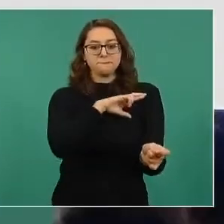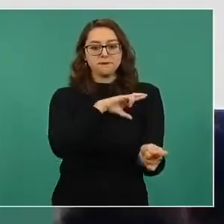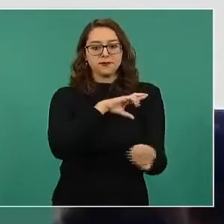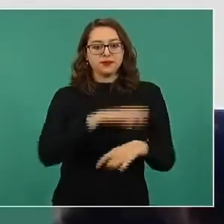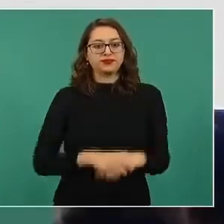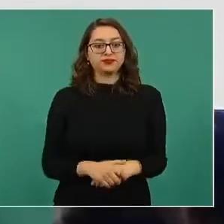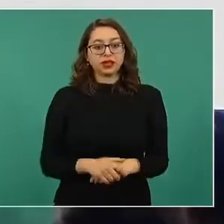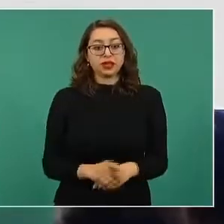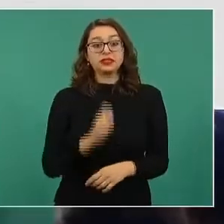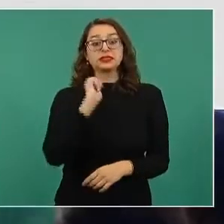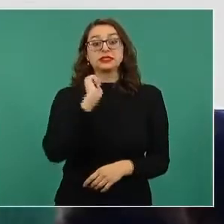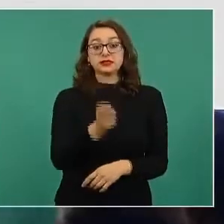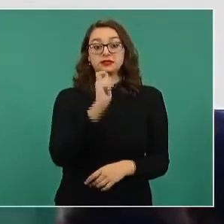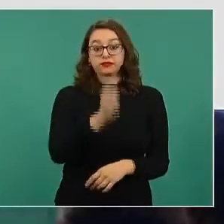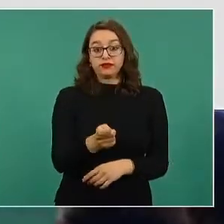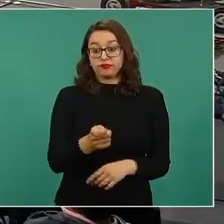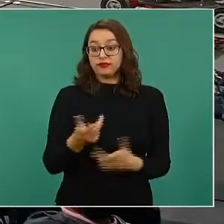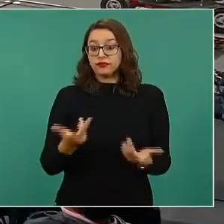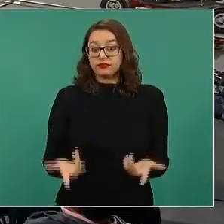volverlo público privado.